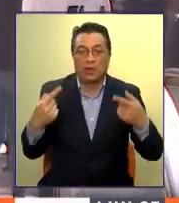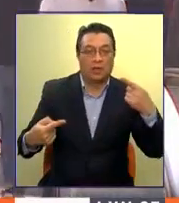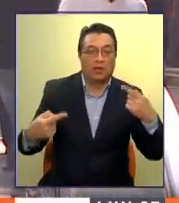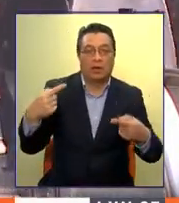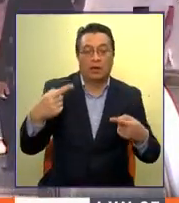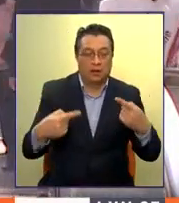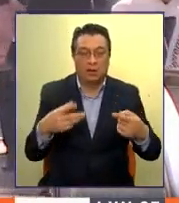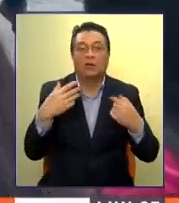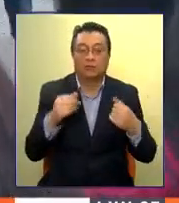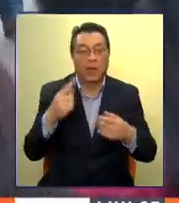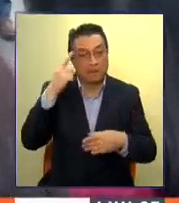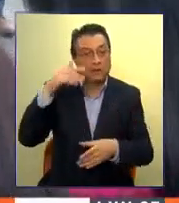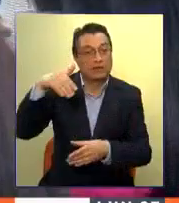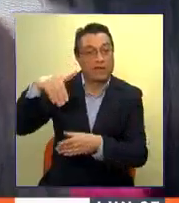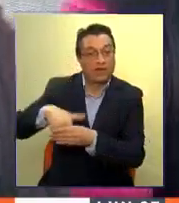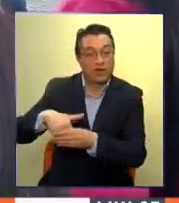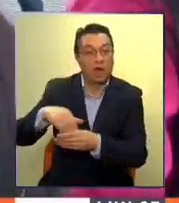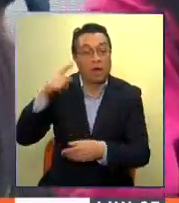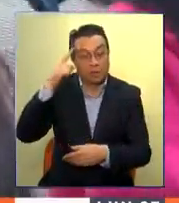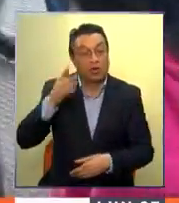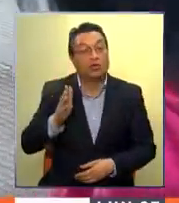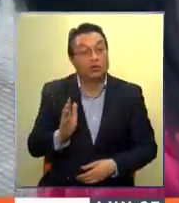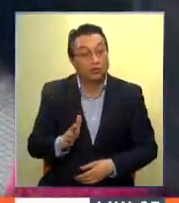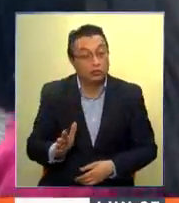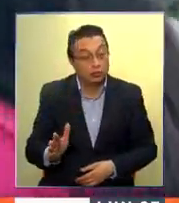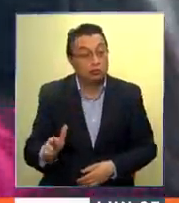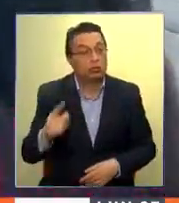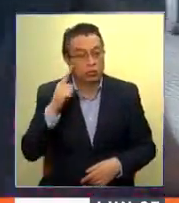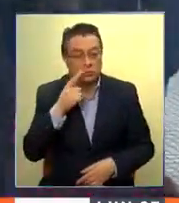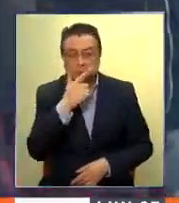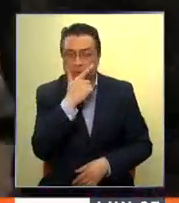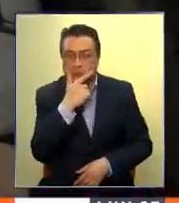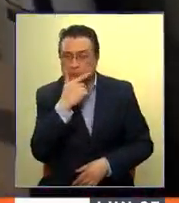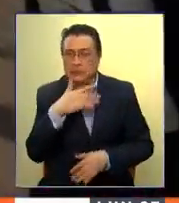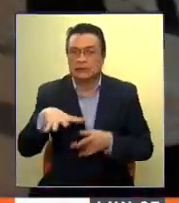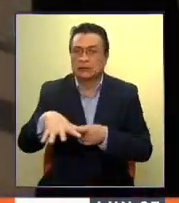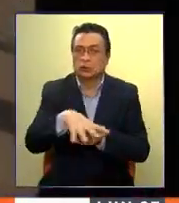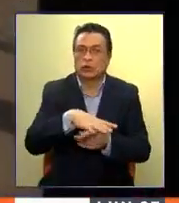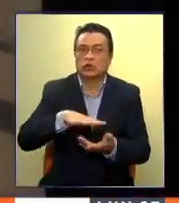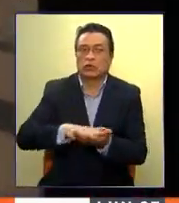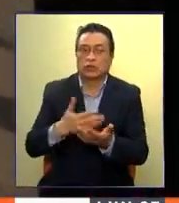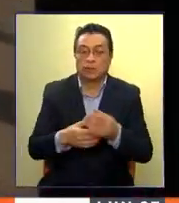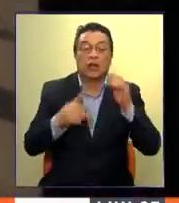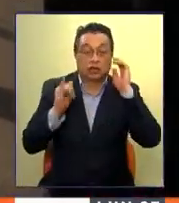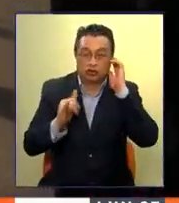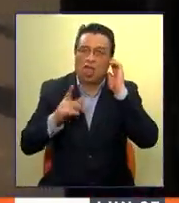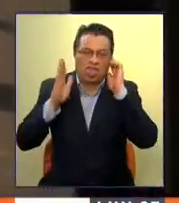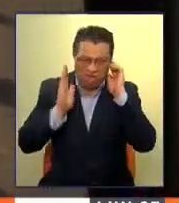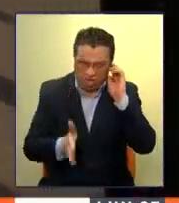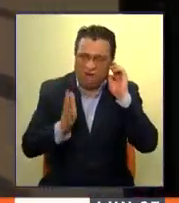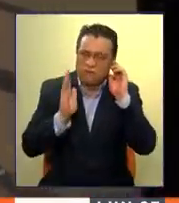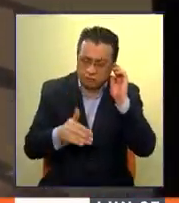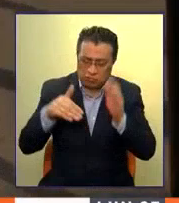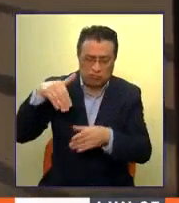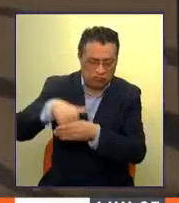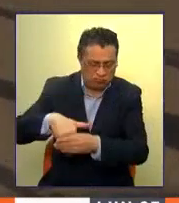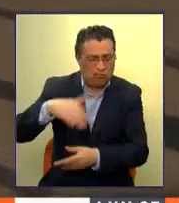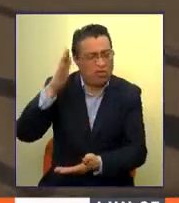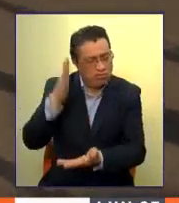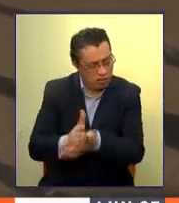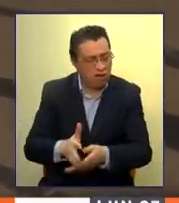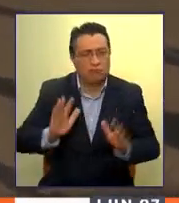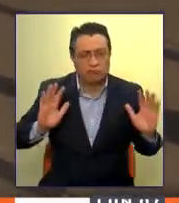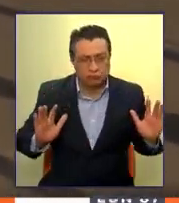también a quienes piensan votar pero mantienen aprensiones sobre la situación sanitaria sigue igual tiene que hacerse sí porque